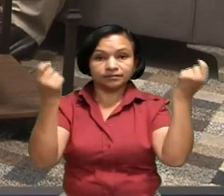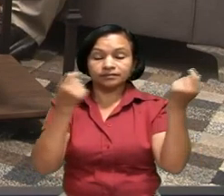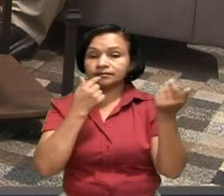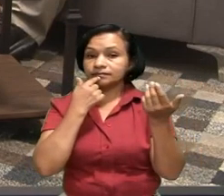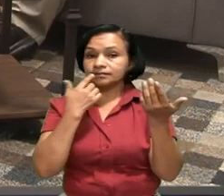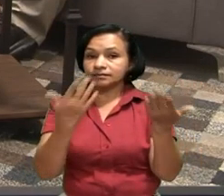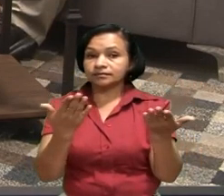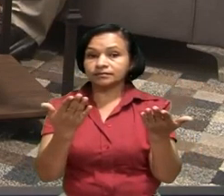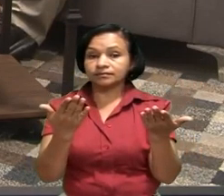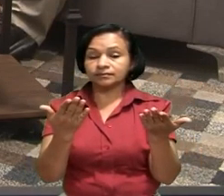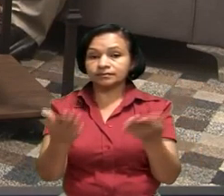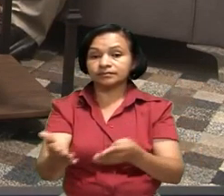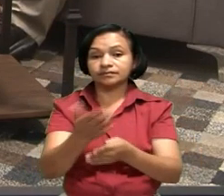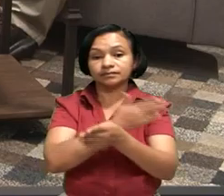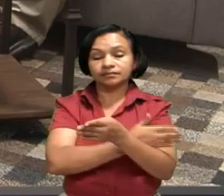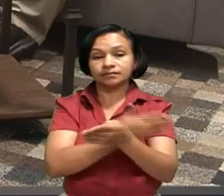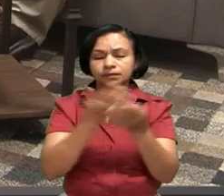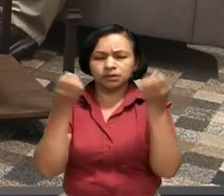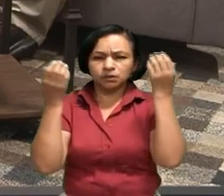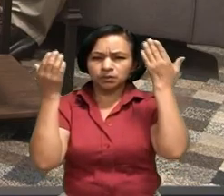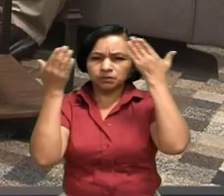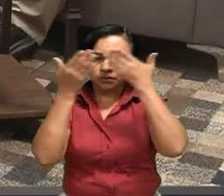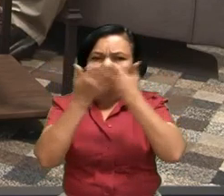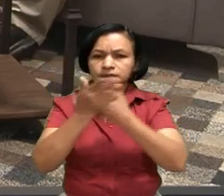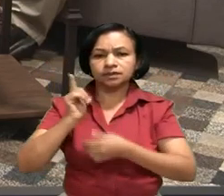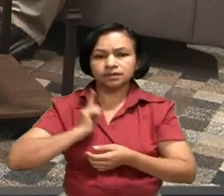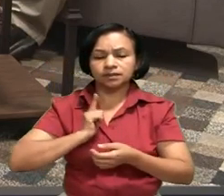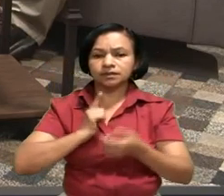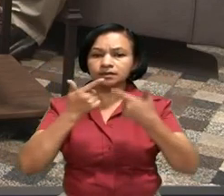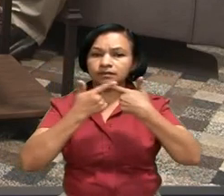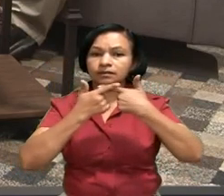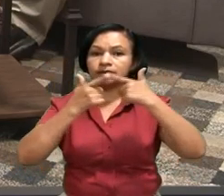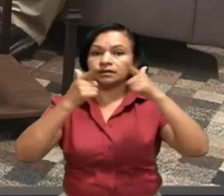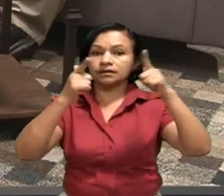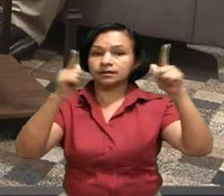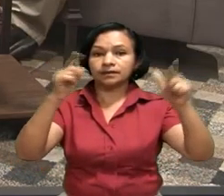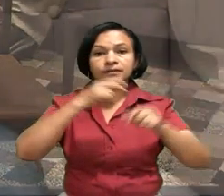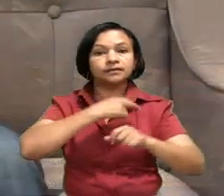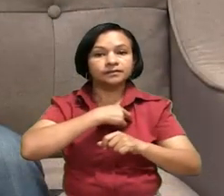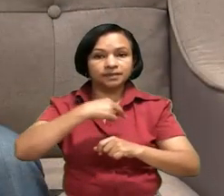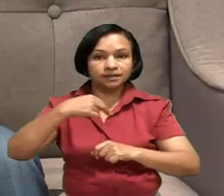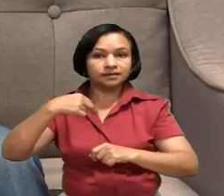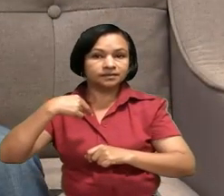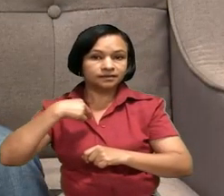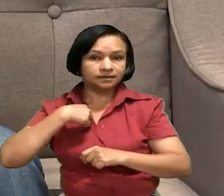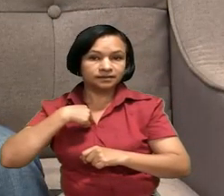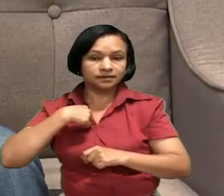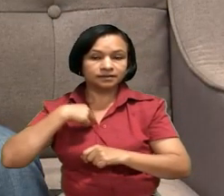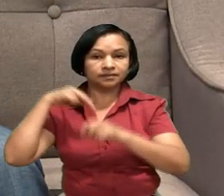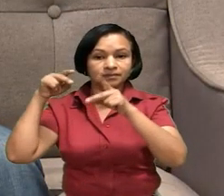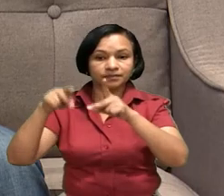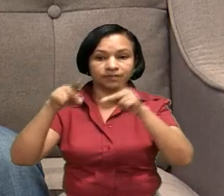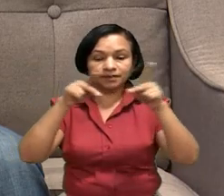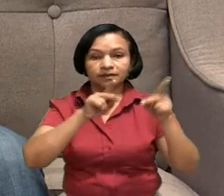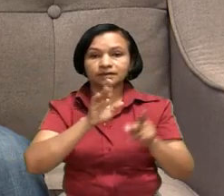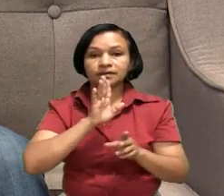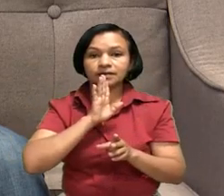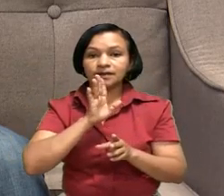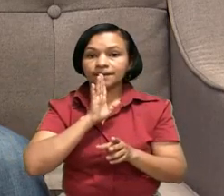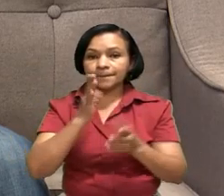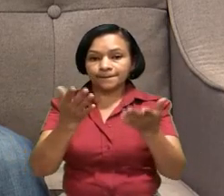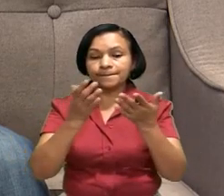para aquellos que hablan de oscuridades tienen toda la libertad para hacerlo para aquellos que hablamos o tratamos de